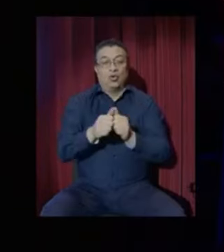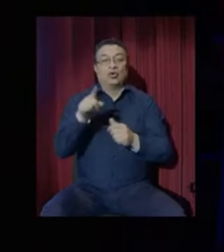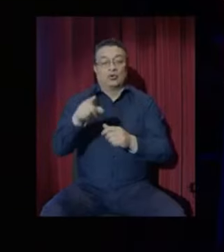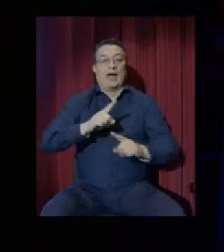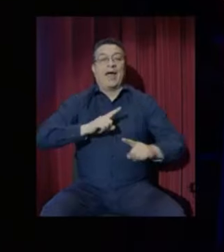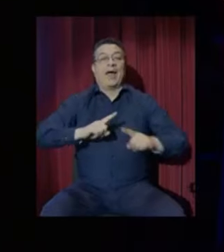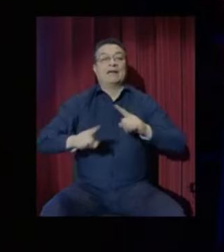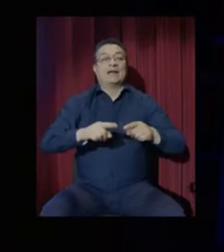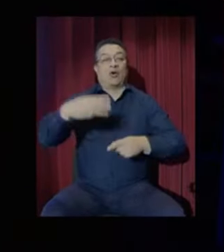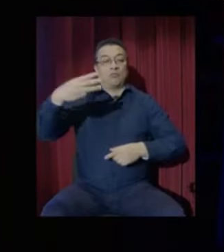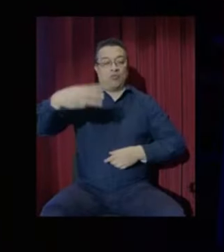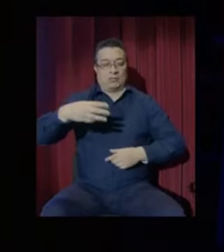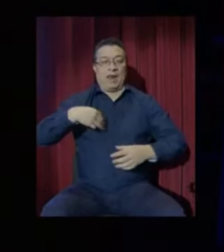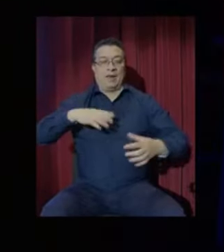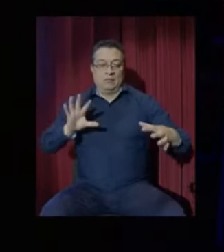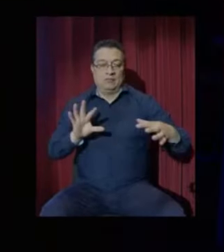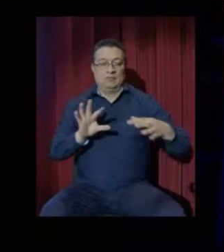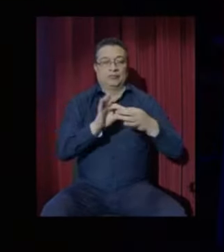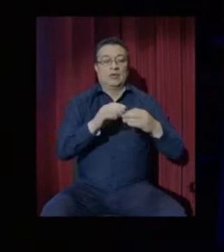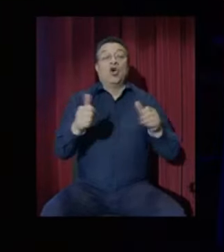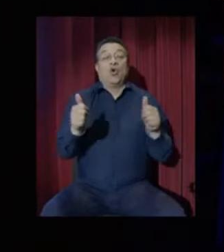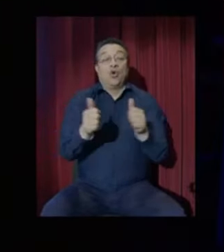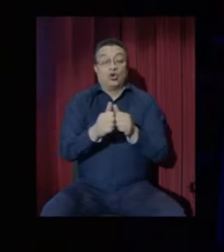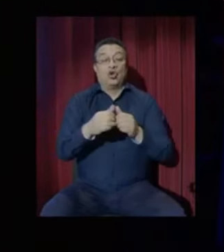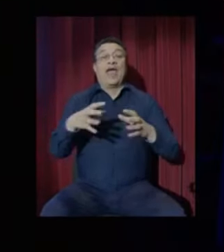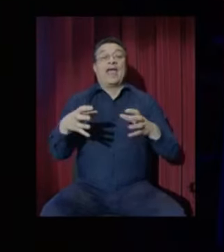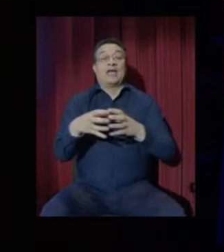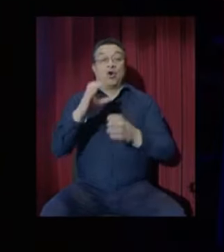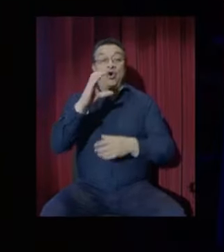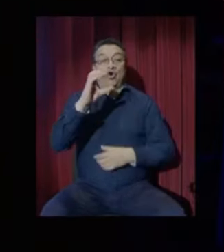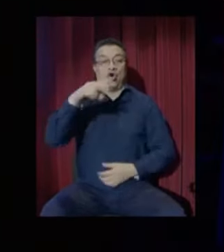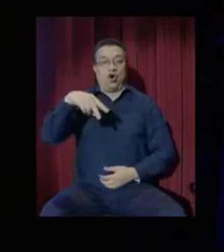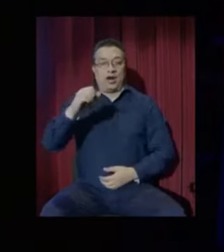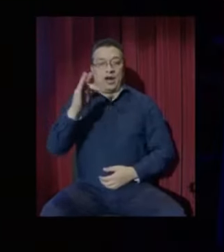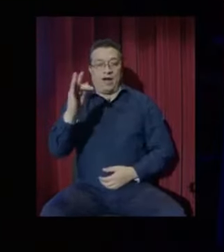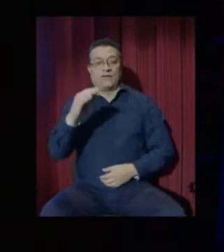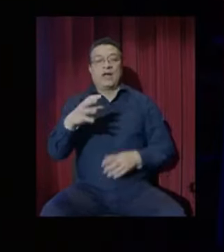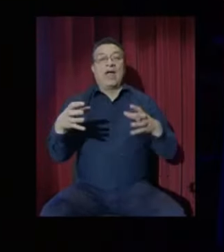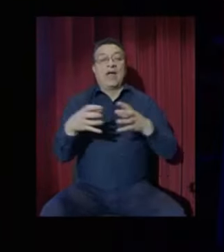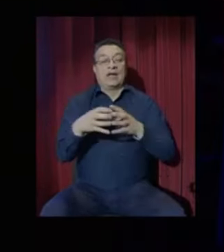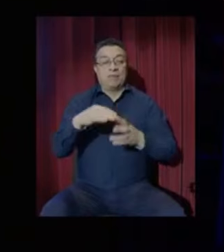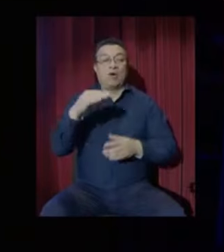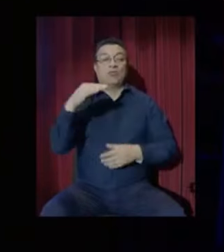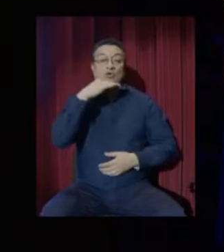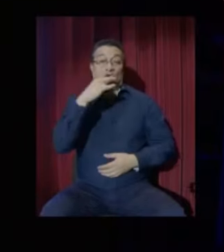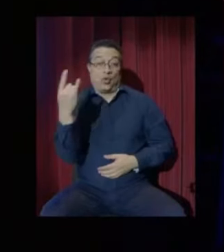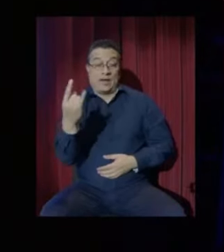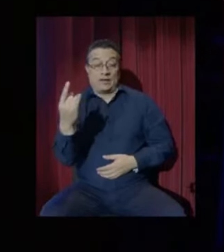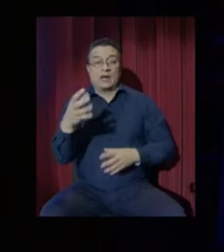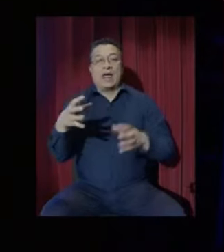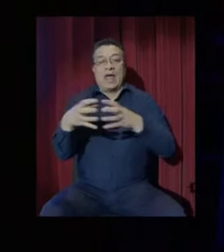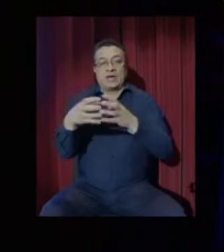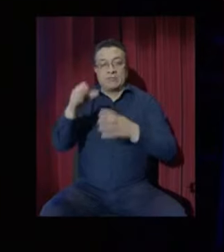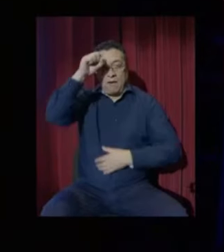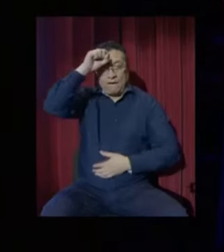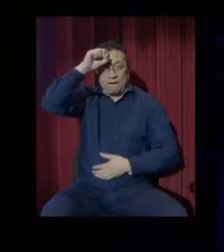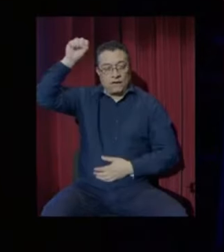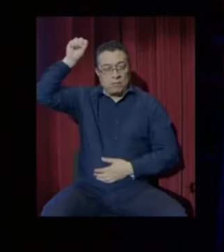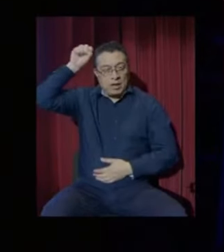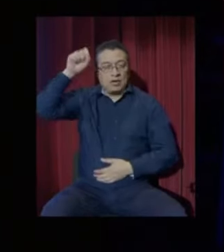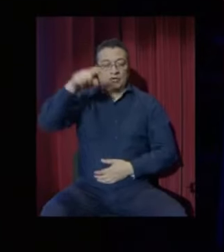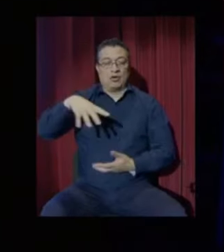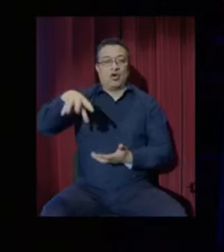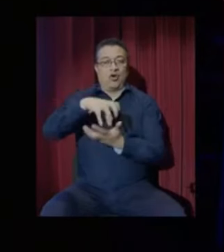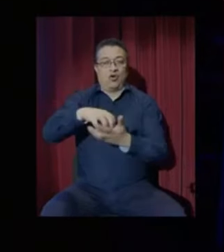administración municipal junto a los equipos de conaf a los equipos de emergencia a los equipos también de bomberos de